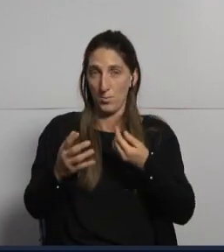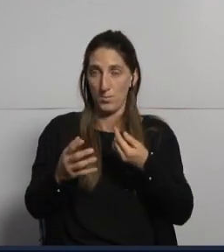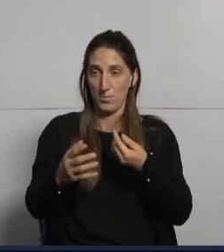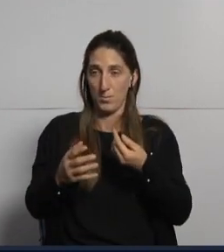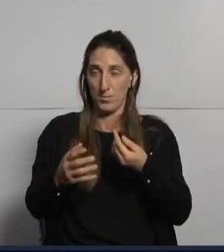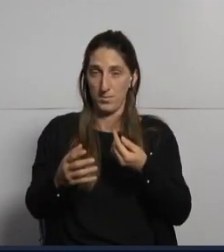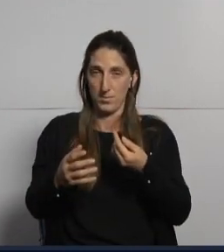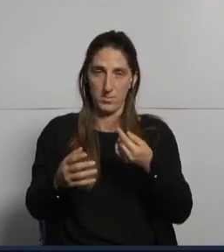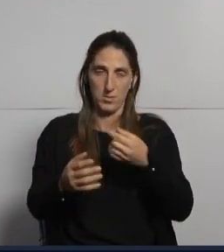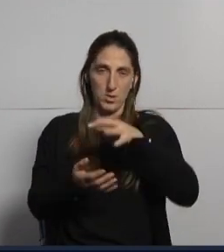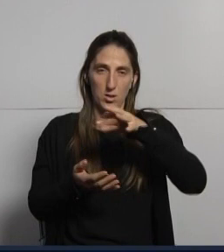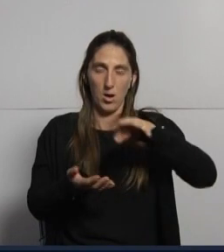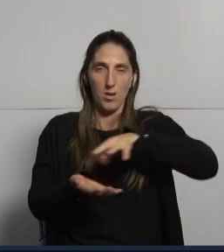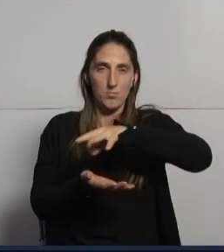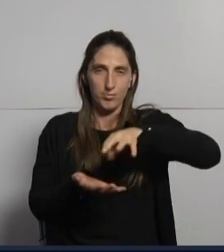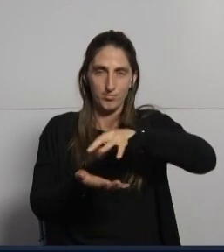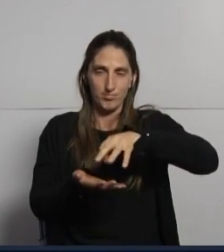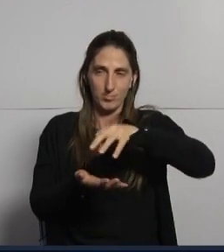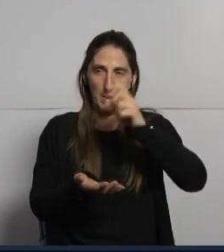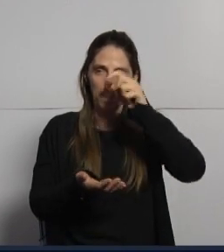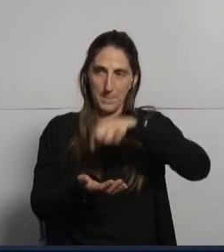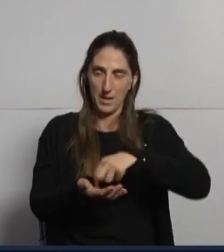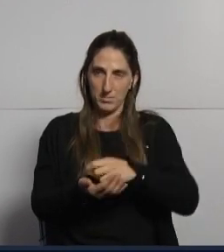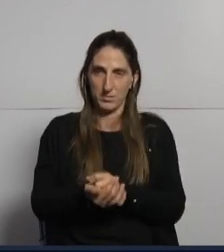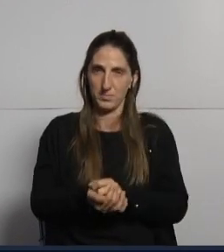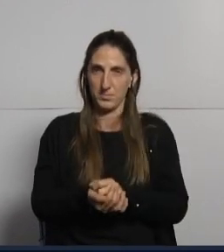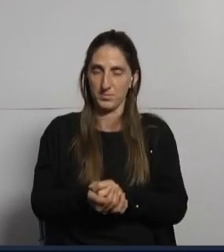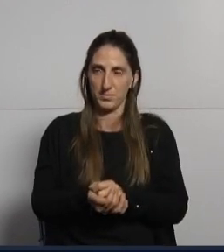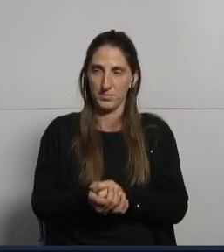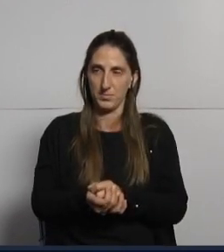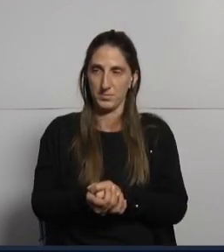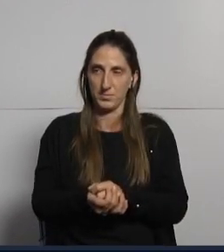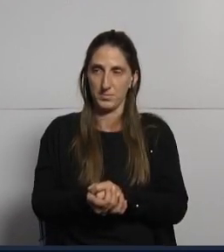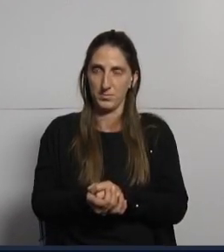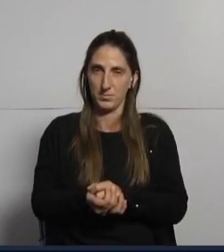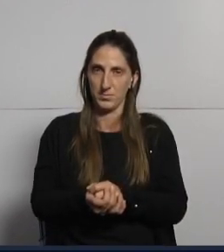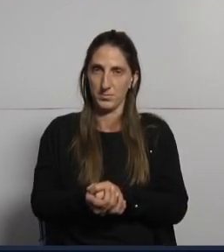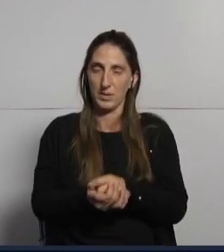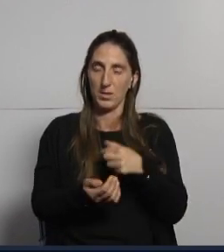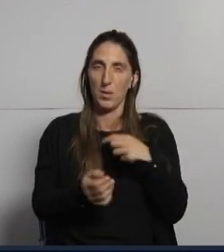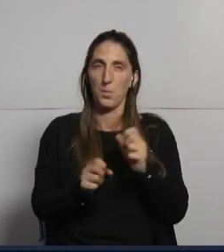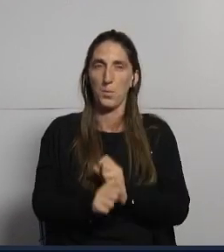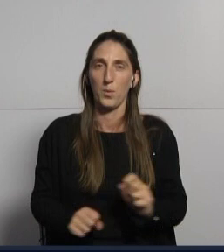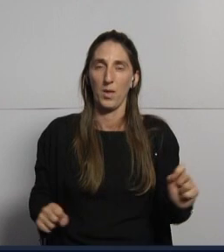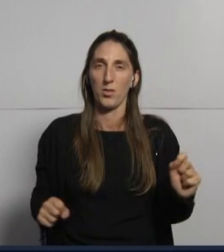Esri o con Google Maps. Yo acá no tengo un Esri, así que lo voy a hacer con Google Maps. Pero yo puedo